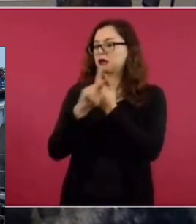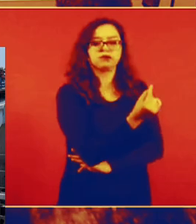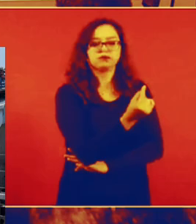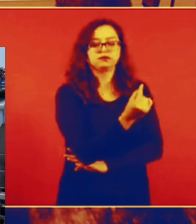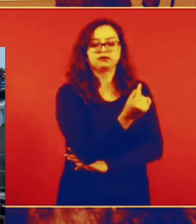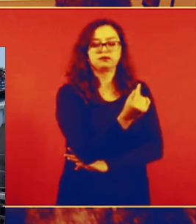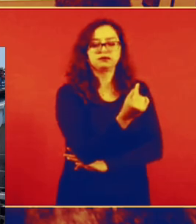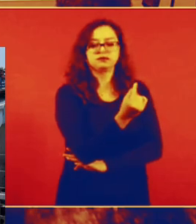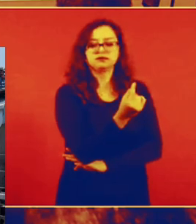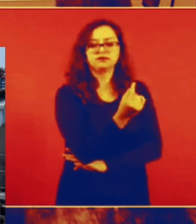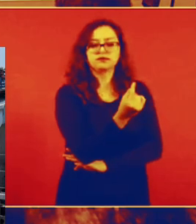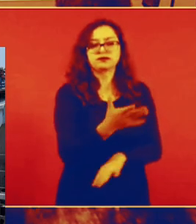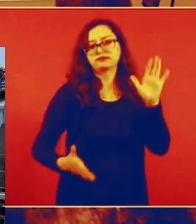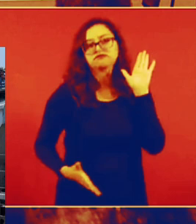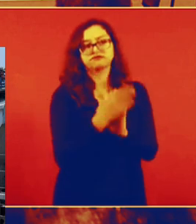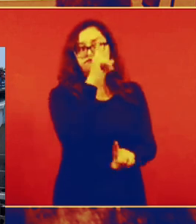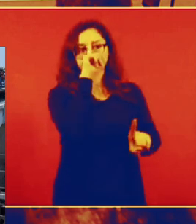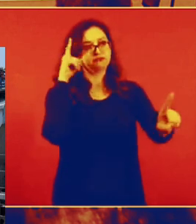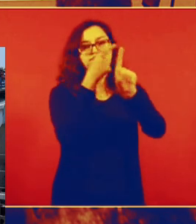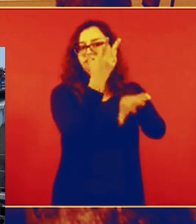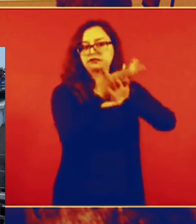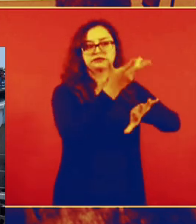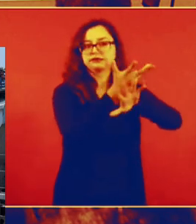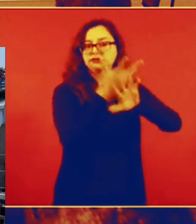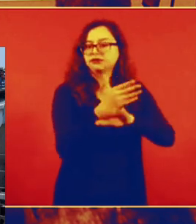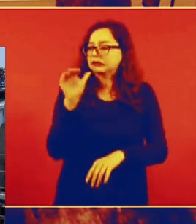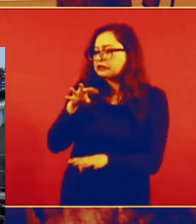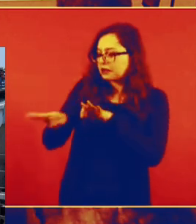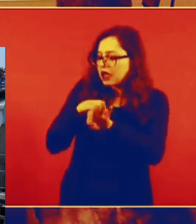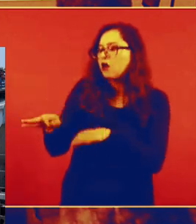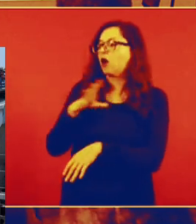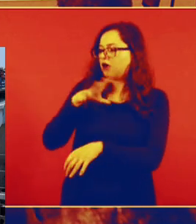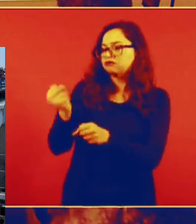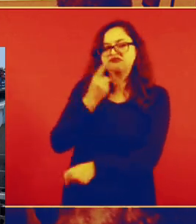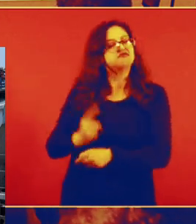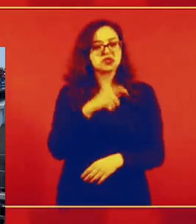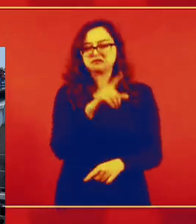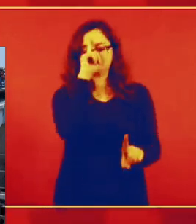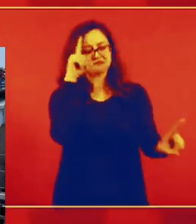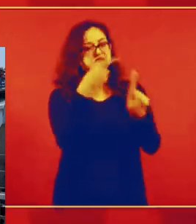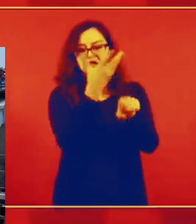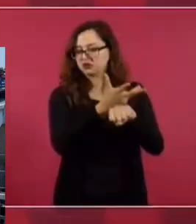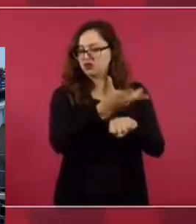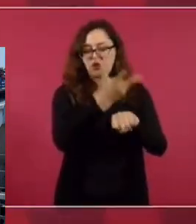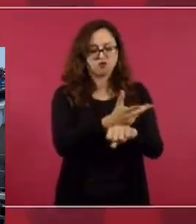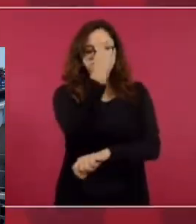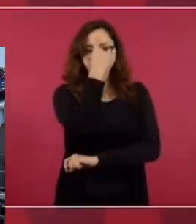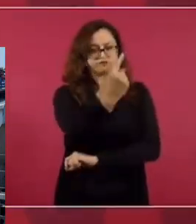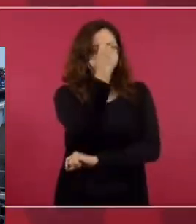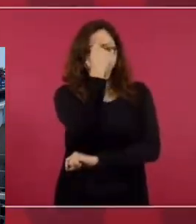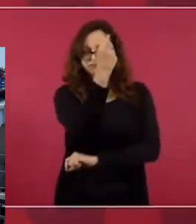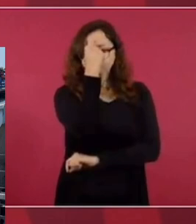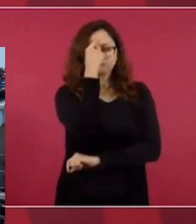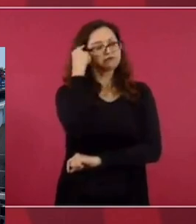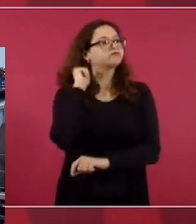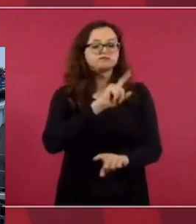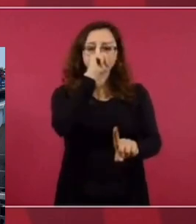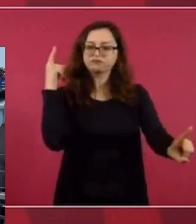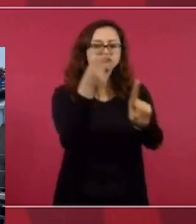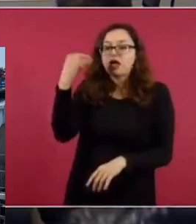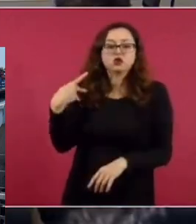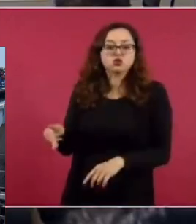pueblo, porque quiere llegar a Estados Unidos, ya es muy difícil que se quede en México. Traen ya un